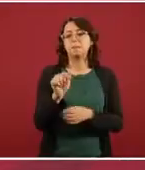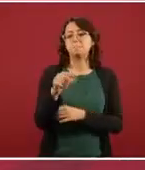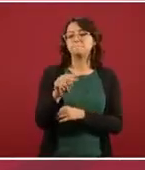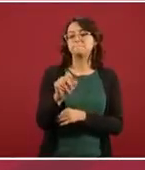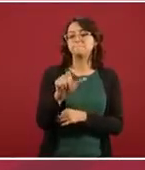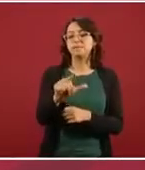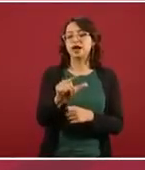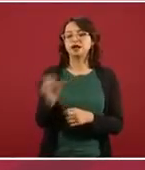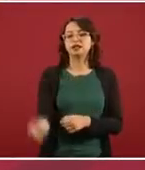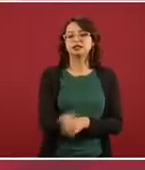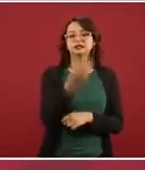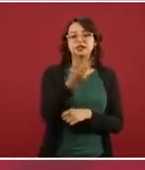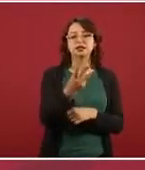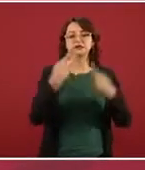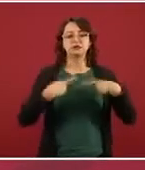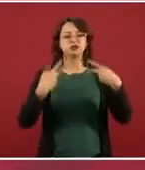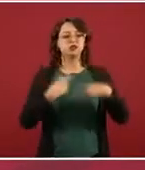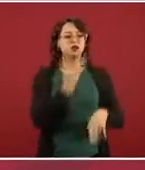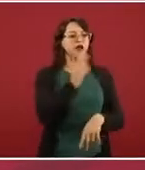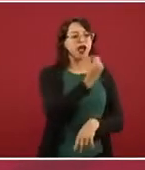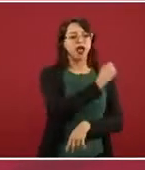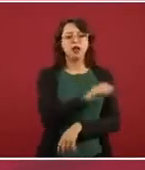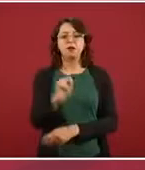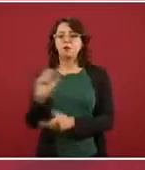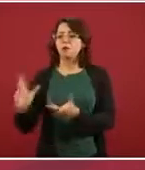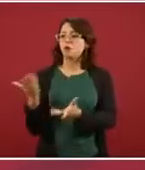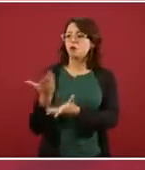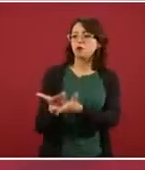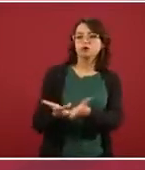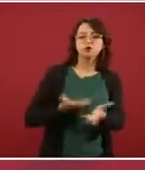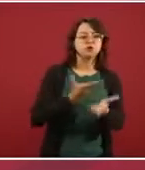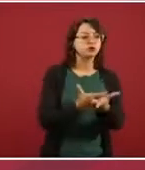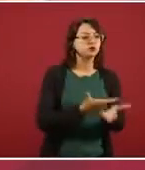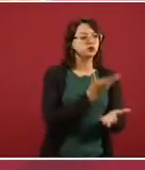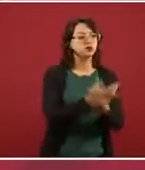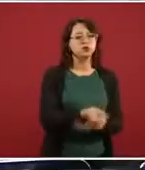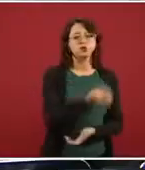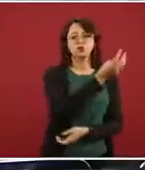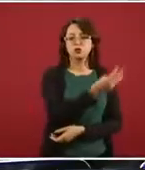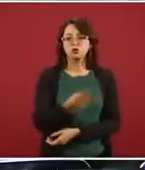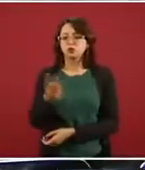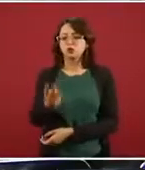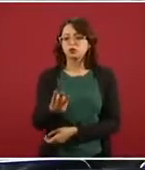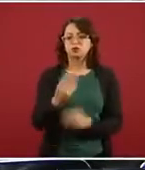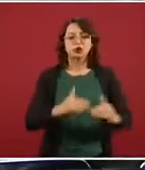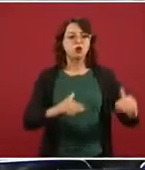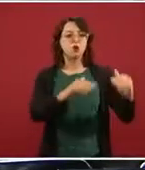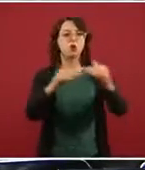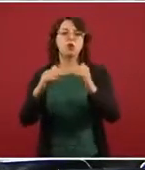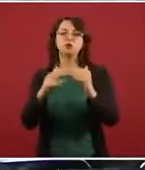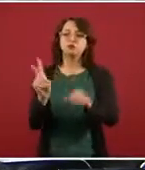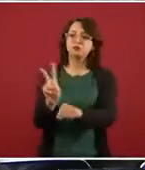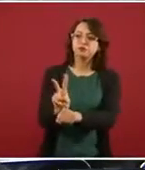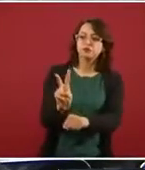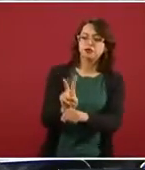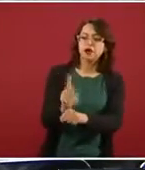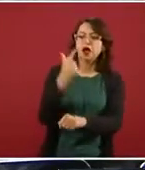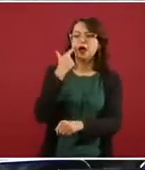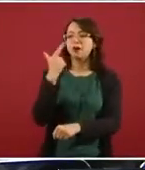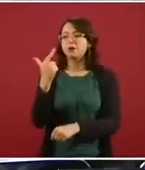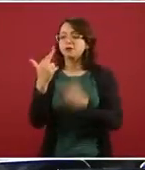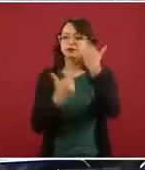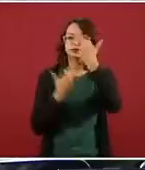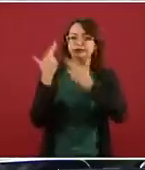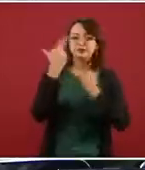paneles, donde intervienen especialistas propuestos por los países en condiciones de igualdad. Presidente,